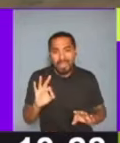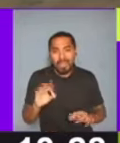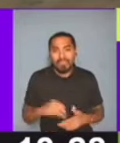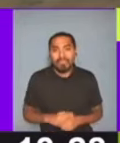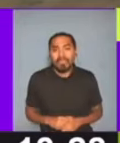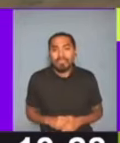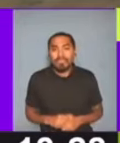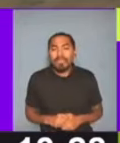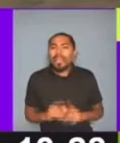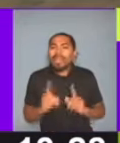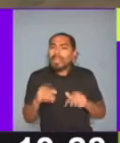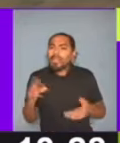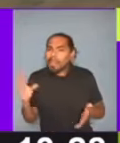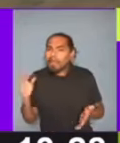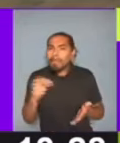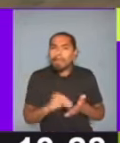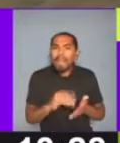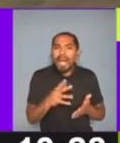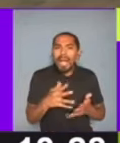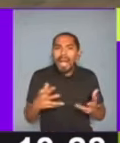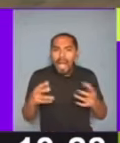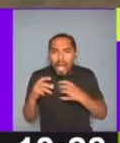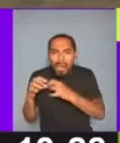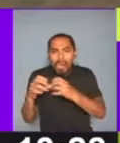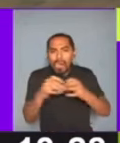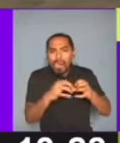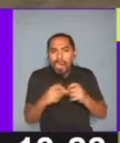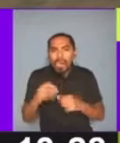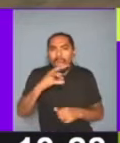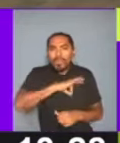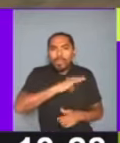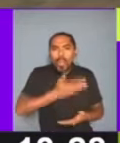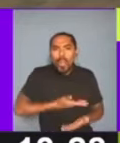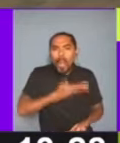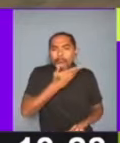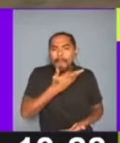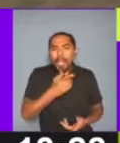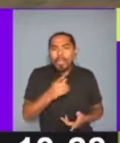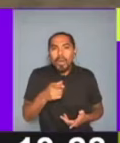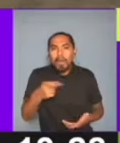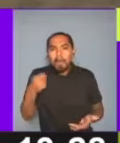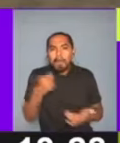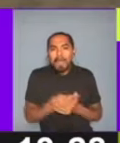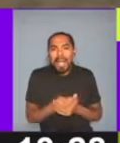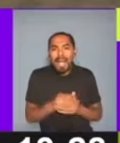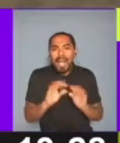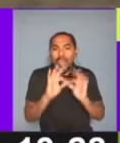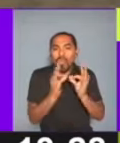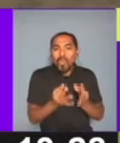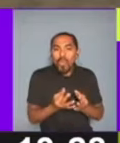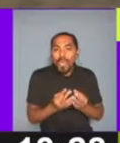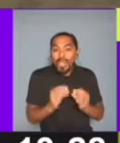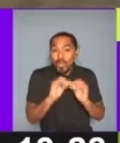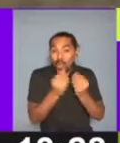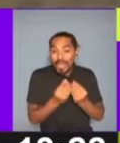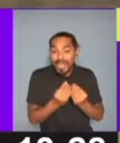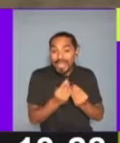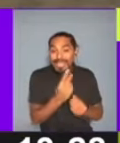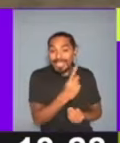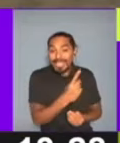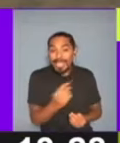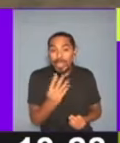que en la negociación paritaria que hubo se tienen que pagar 140 mil pesos que está estipulado que